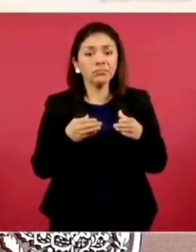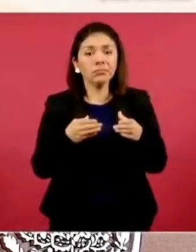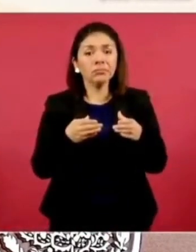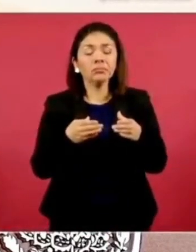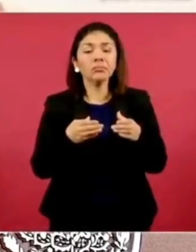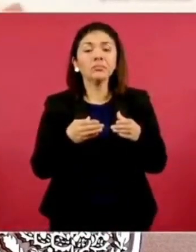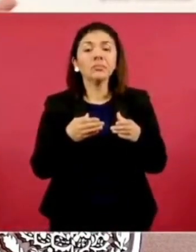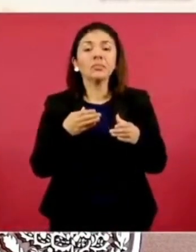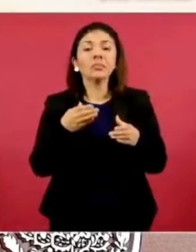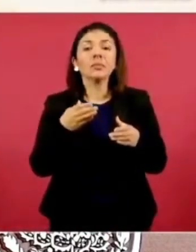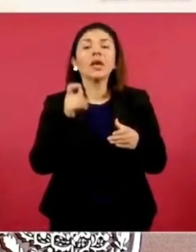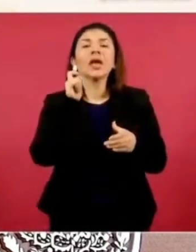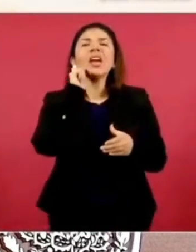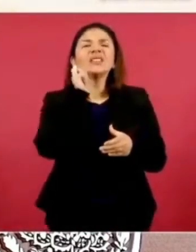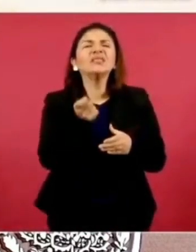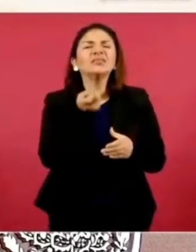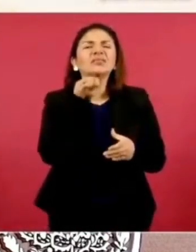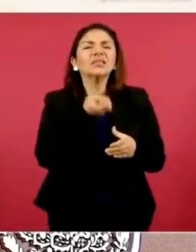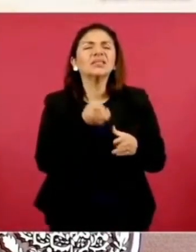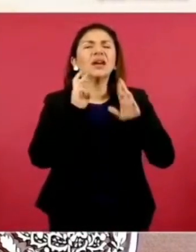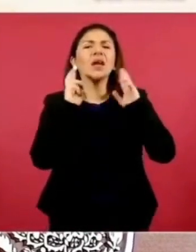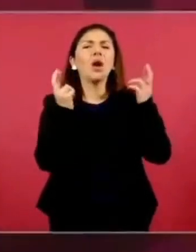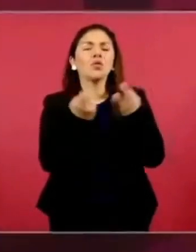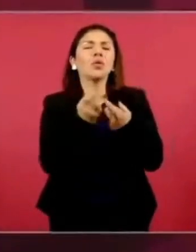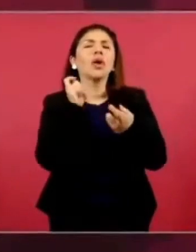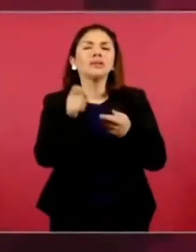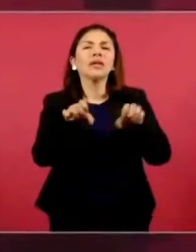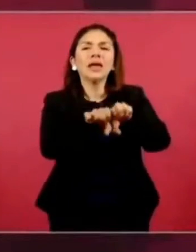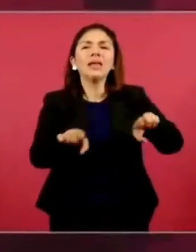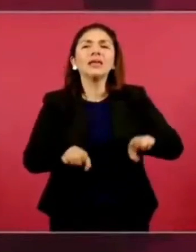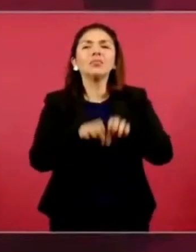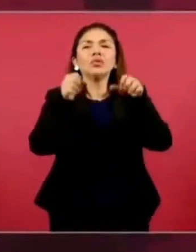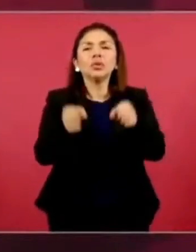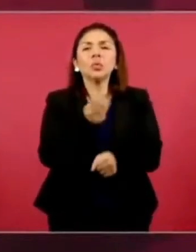Son reuniones del Gabinete de Seguridad,